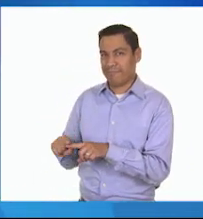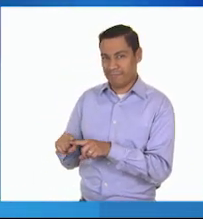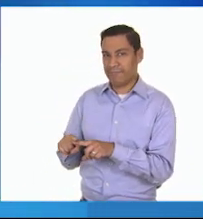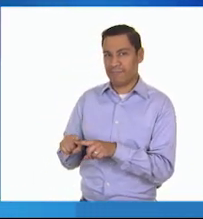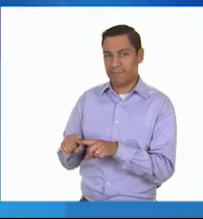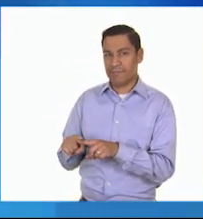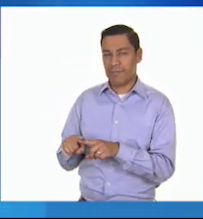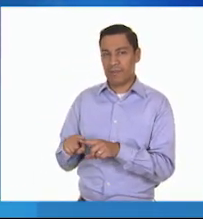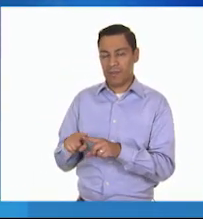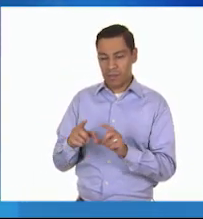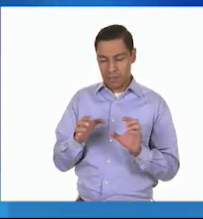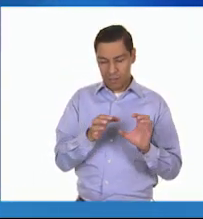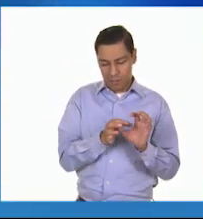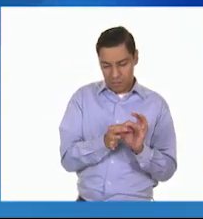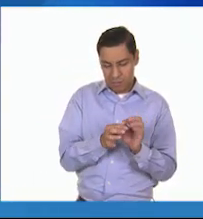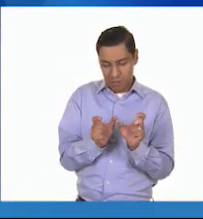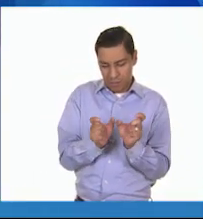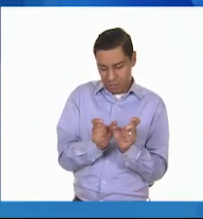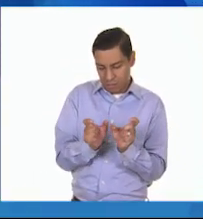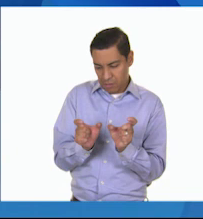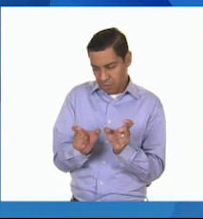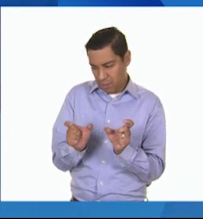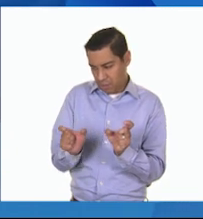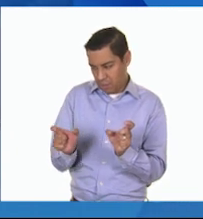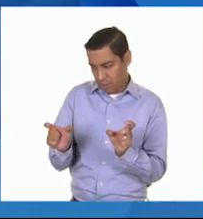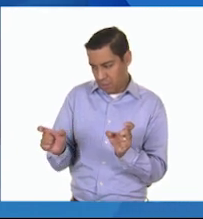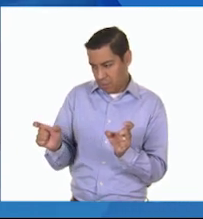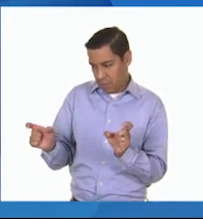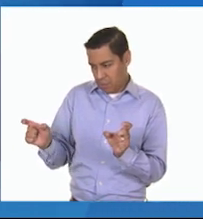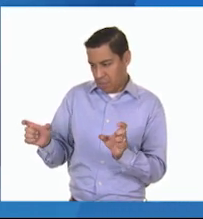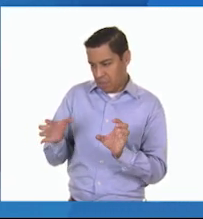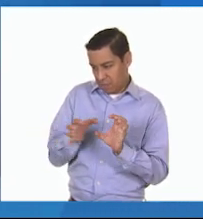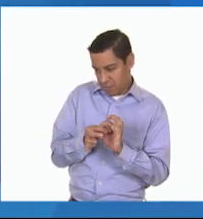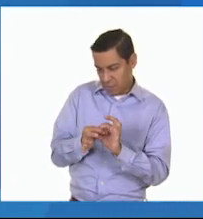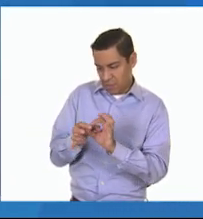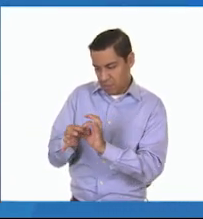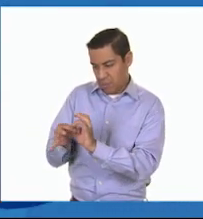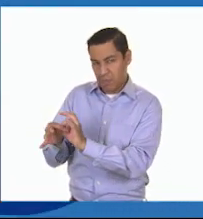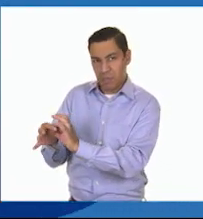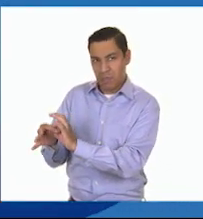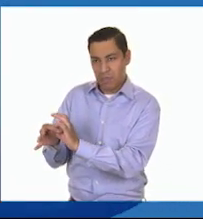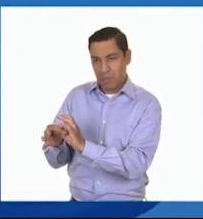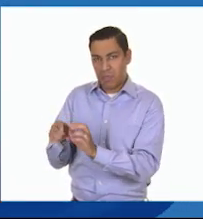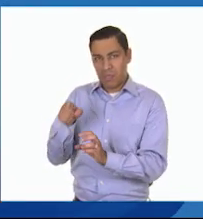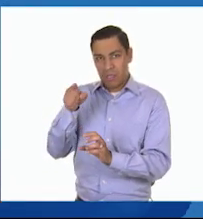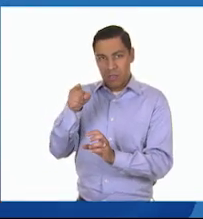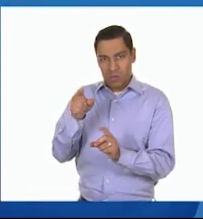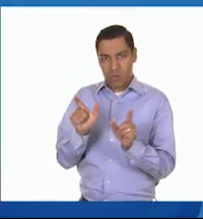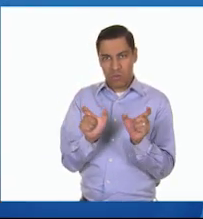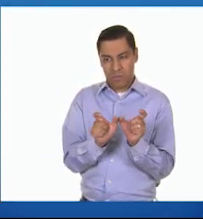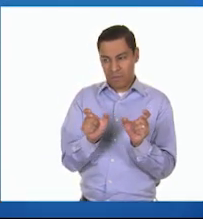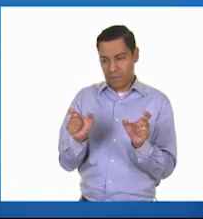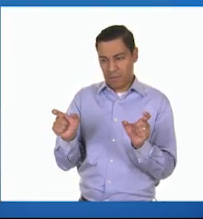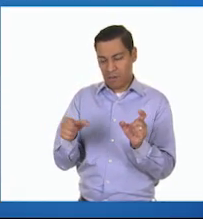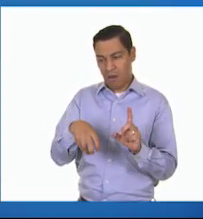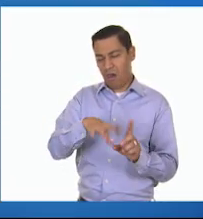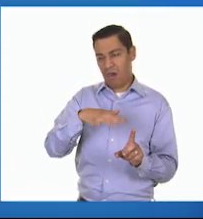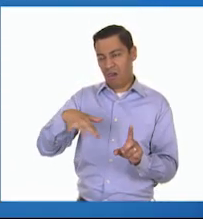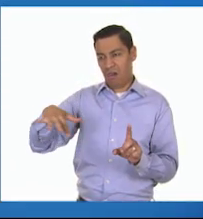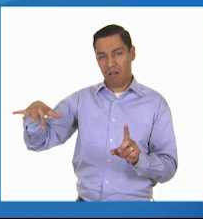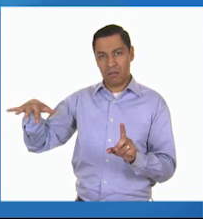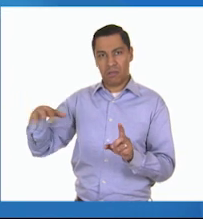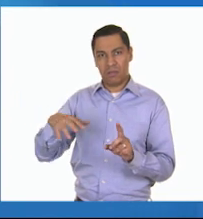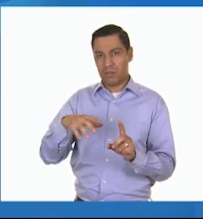entre otros. De tal manera, esa también, de tal manera, sería otra, que se entienda lo que escribes. Siguiente